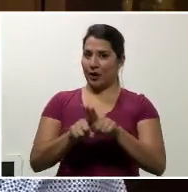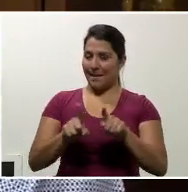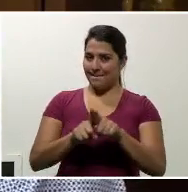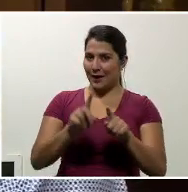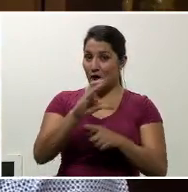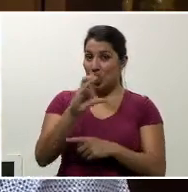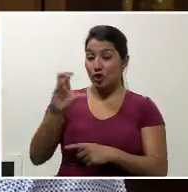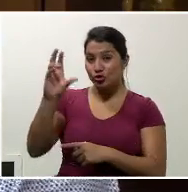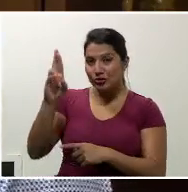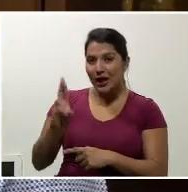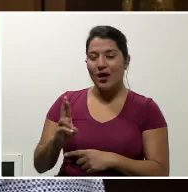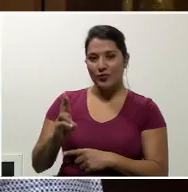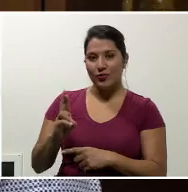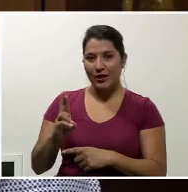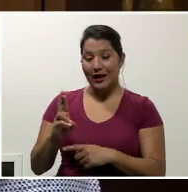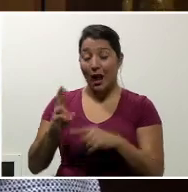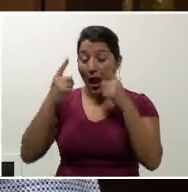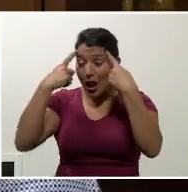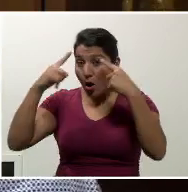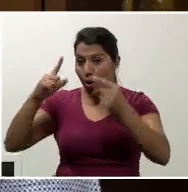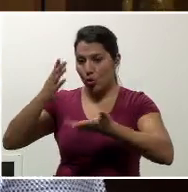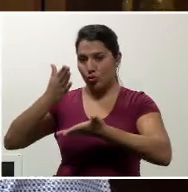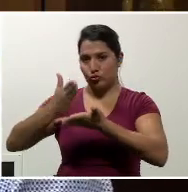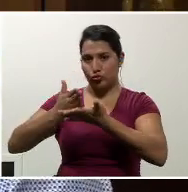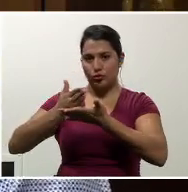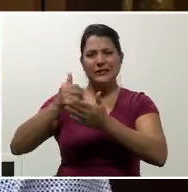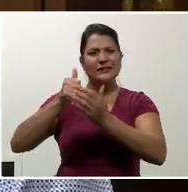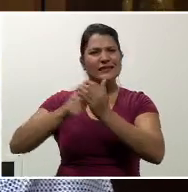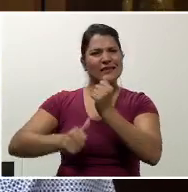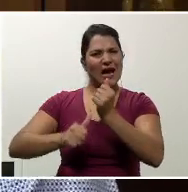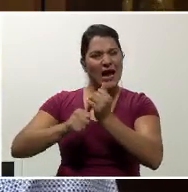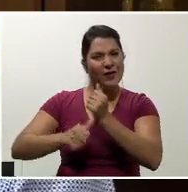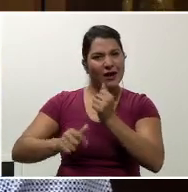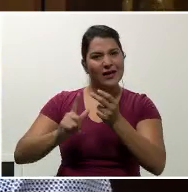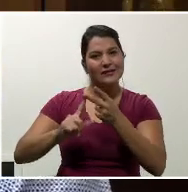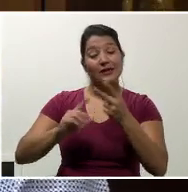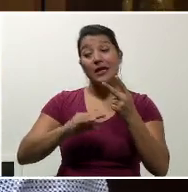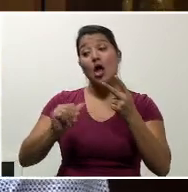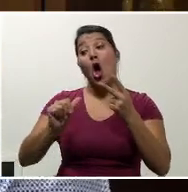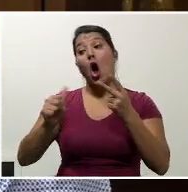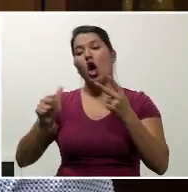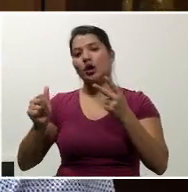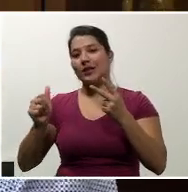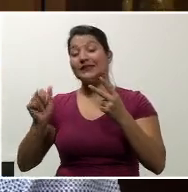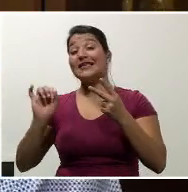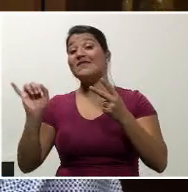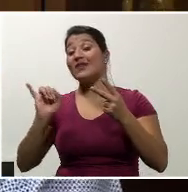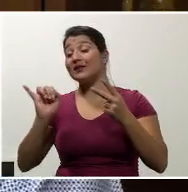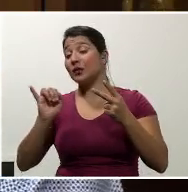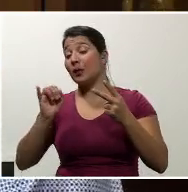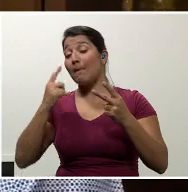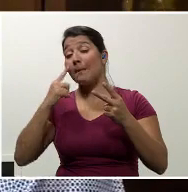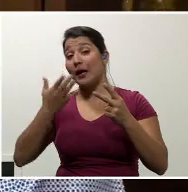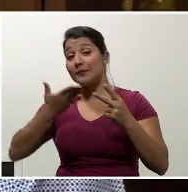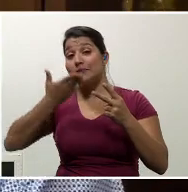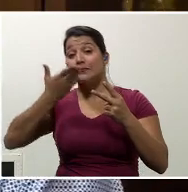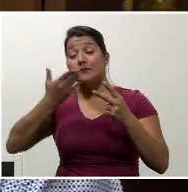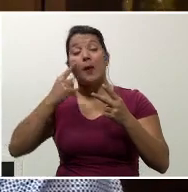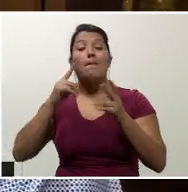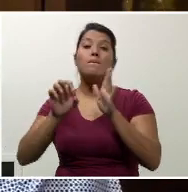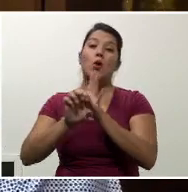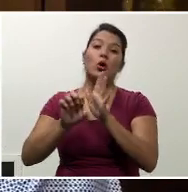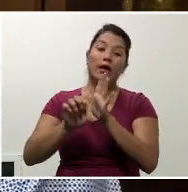la incidencia de diarreas y la incidencia de otras infecciones respiratorias como las del